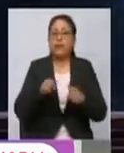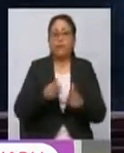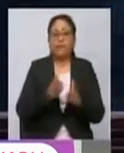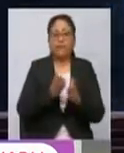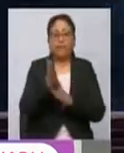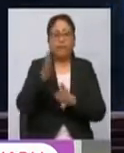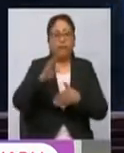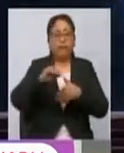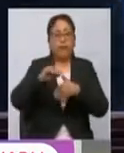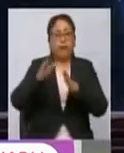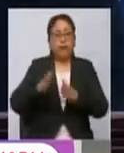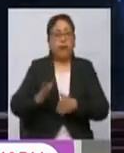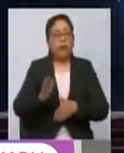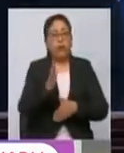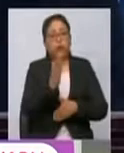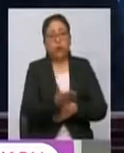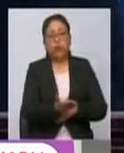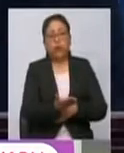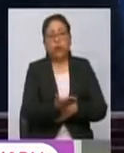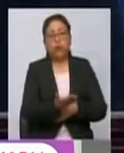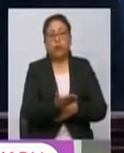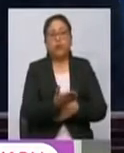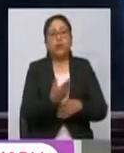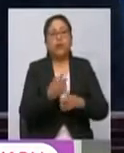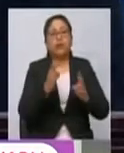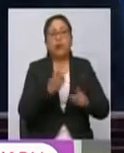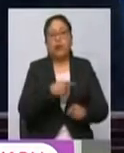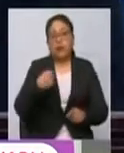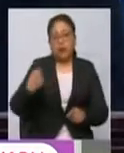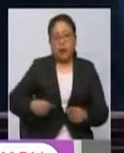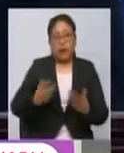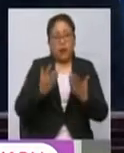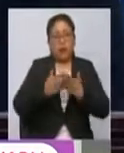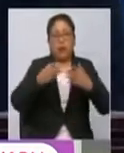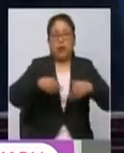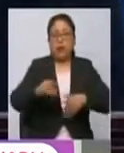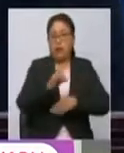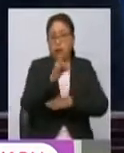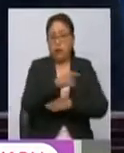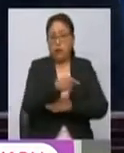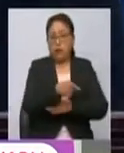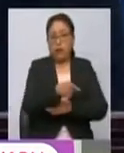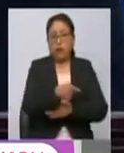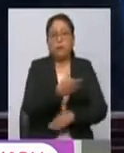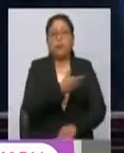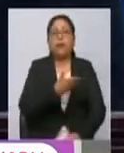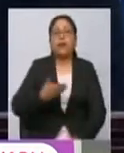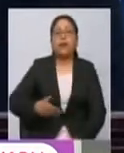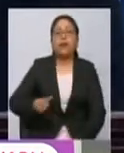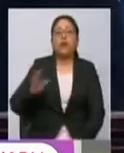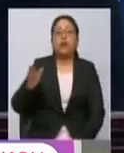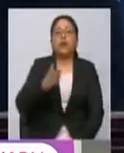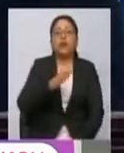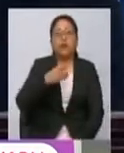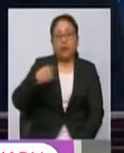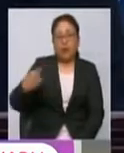de nuestro embajador de la República Popular China acá en Bolivia, al presidente Xi